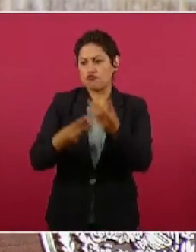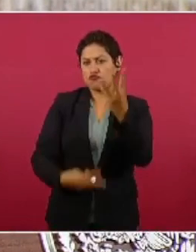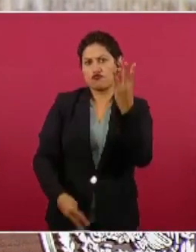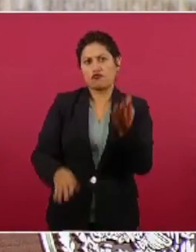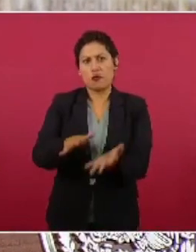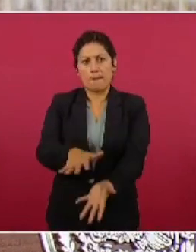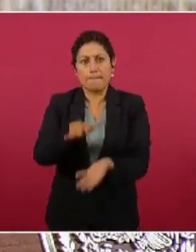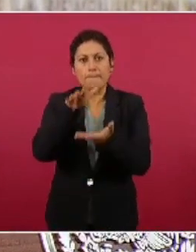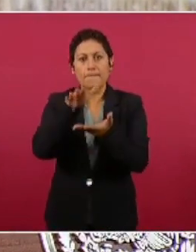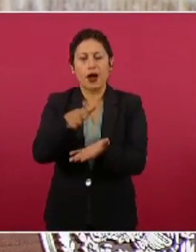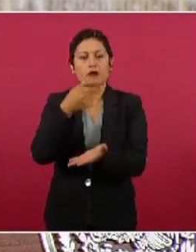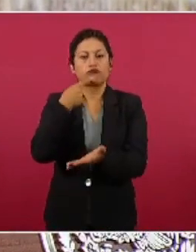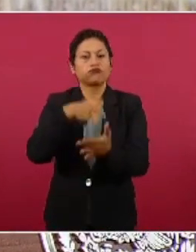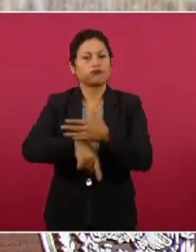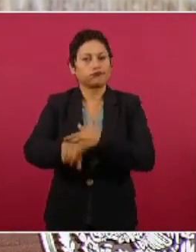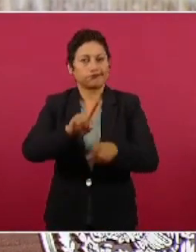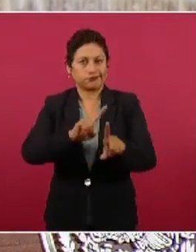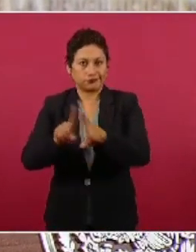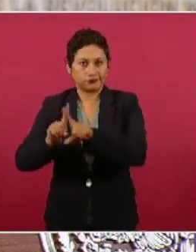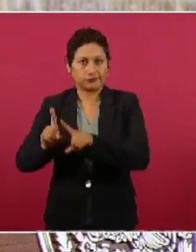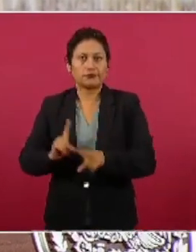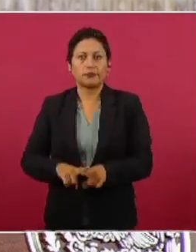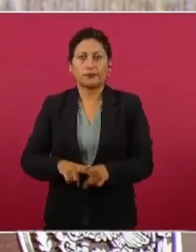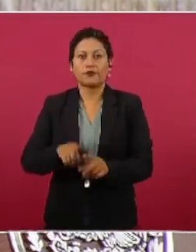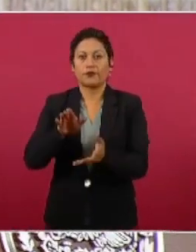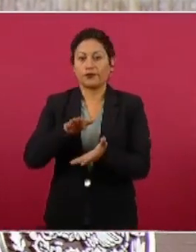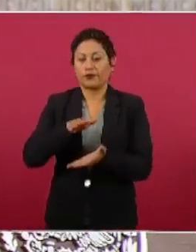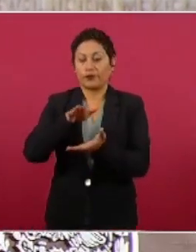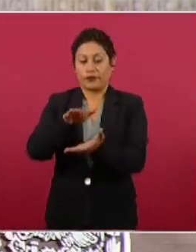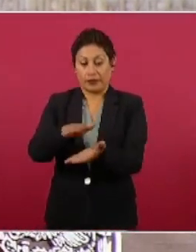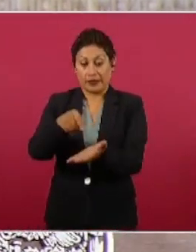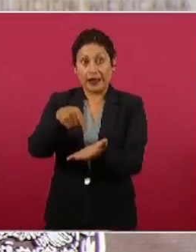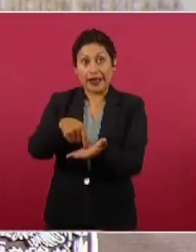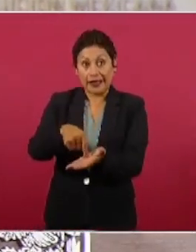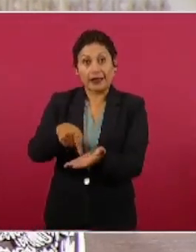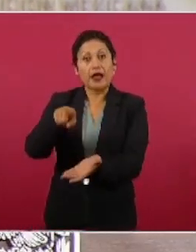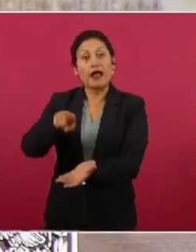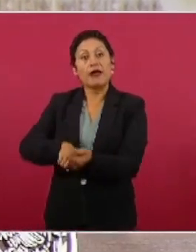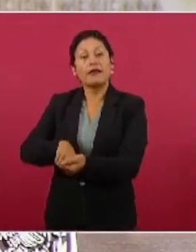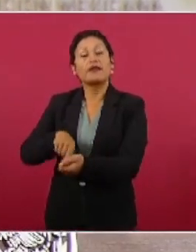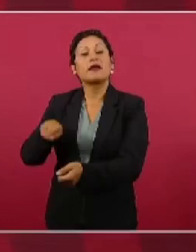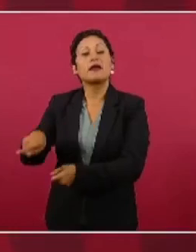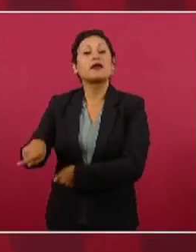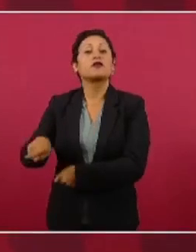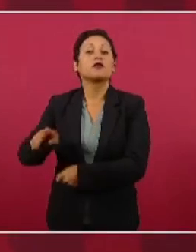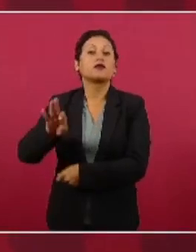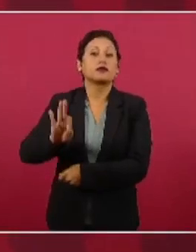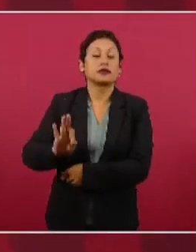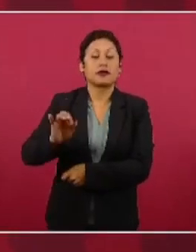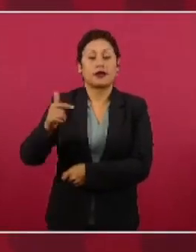están ya procesos abiertos en la Fiscalía General de la